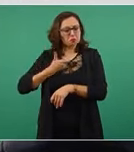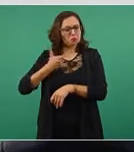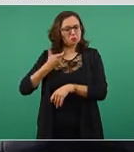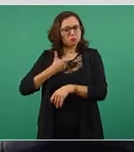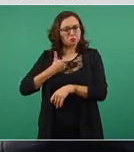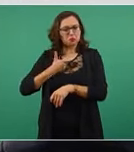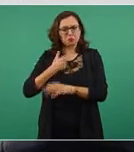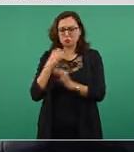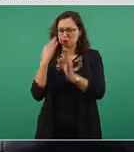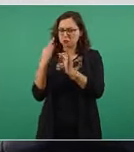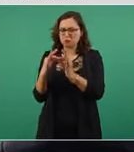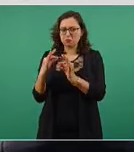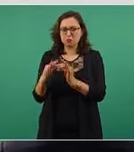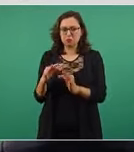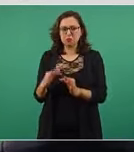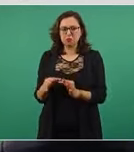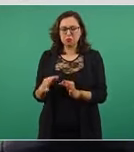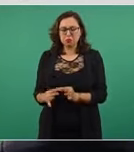les es bien